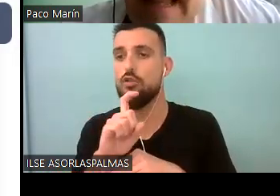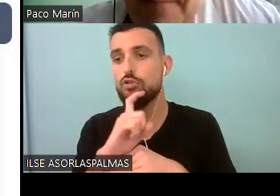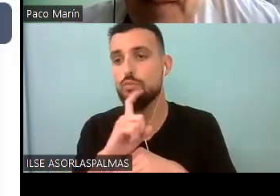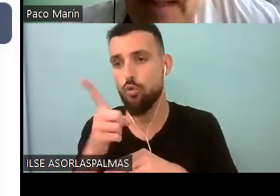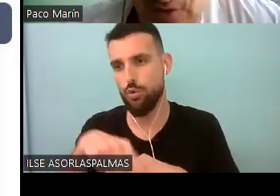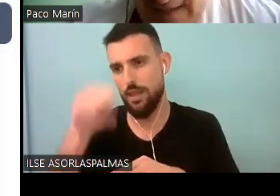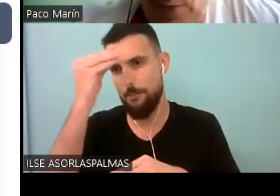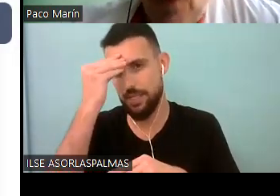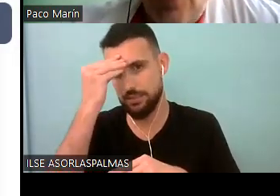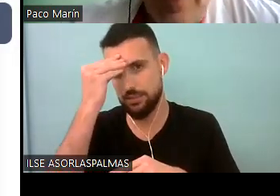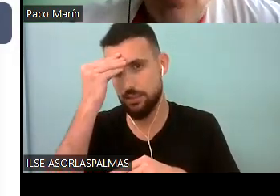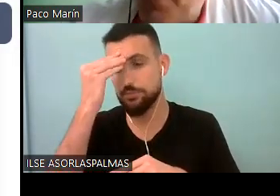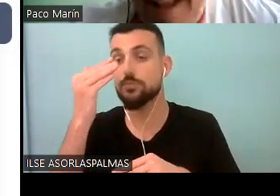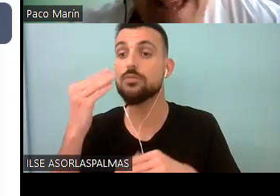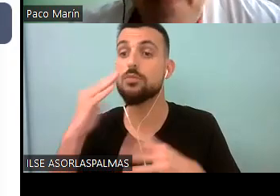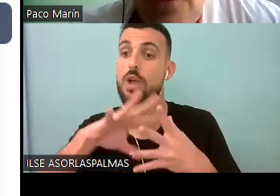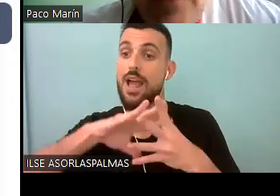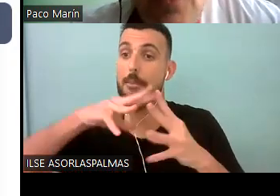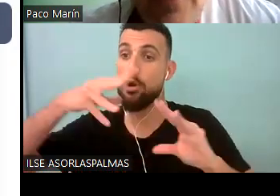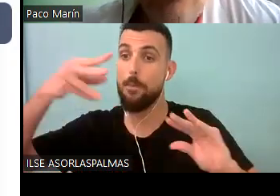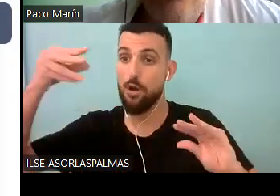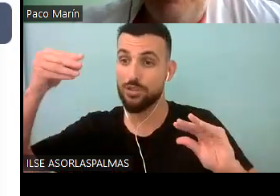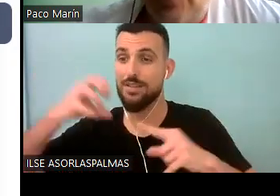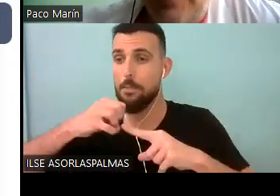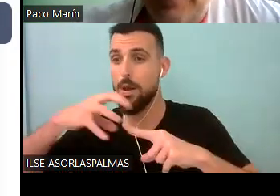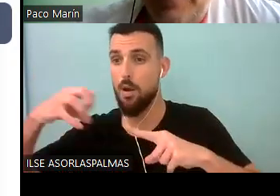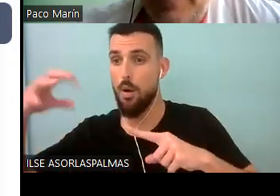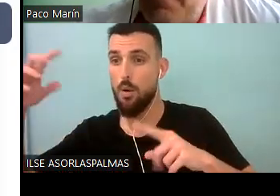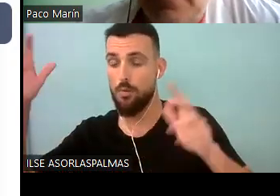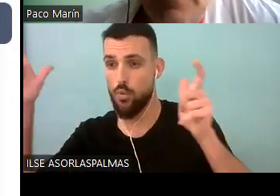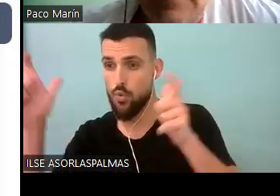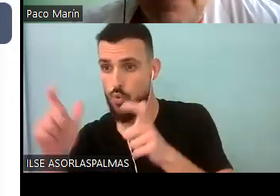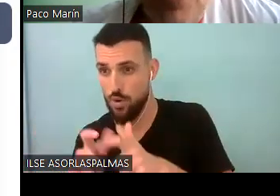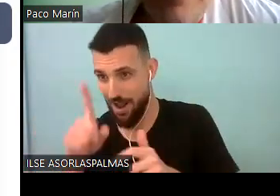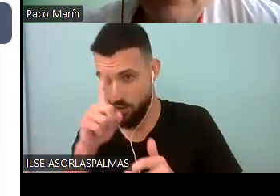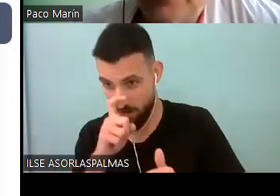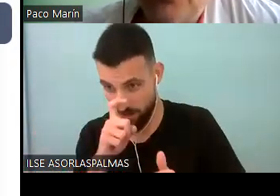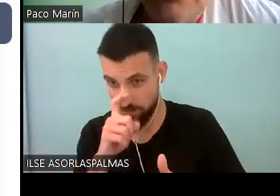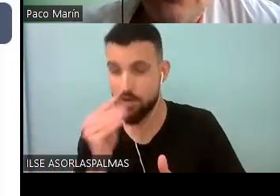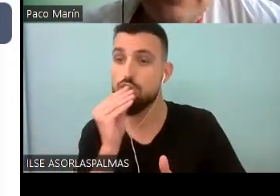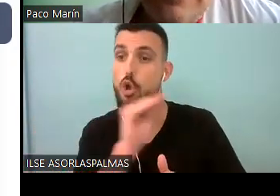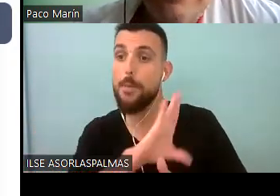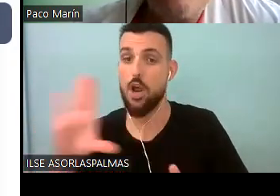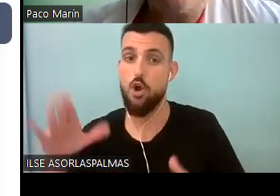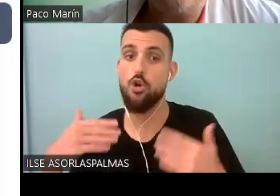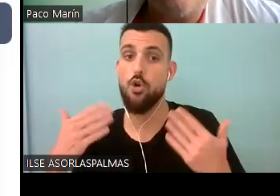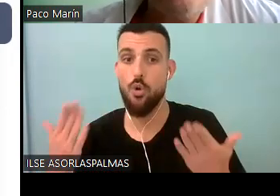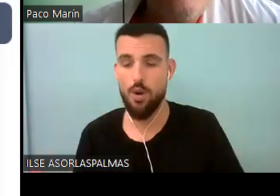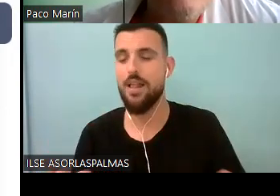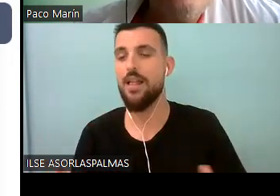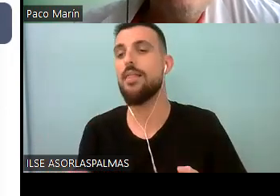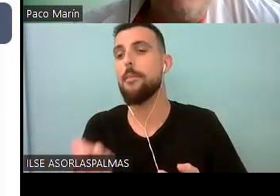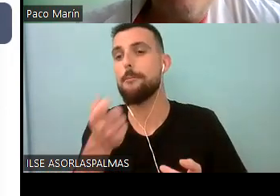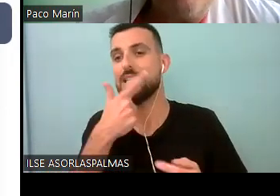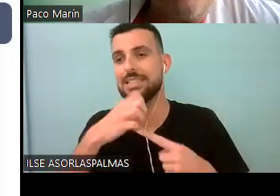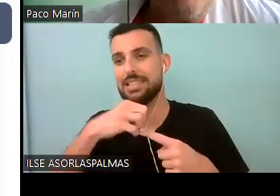hay, con la menopausia lo que hay es una bajada de los estrógenos, pues la mejor manera es aportando estrógenos